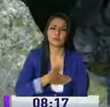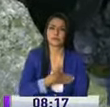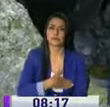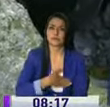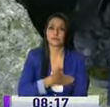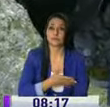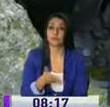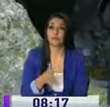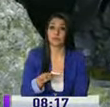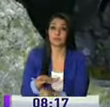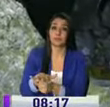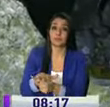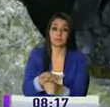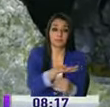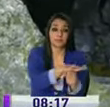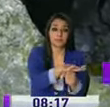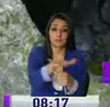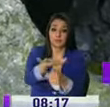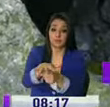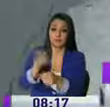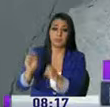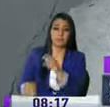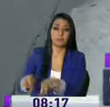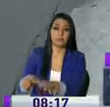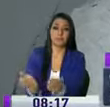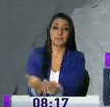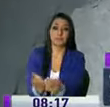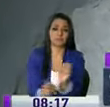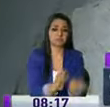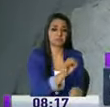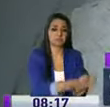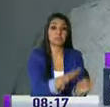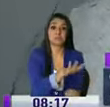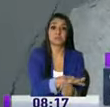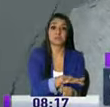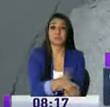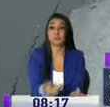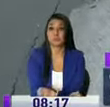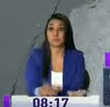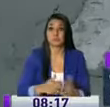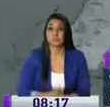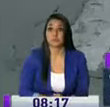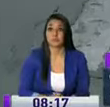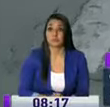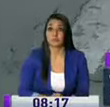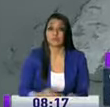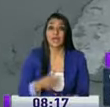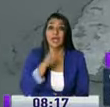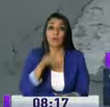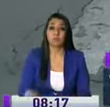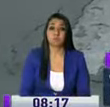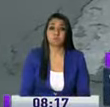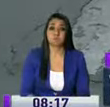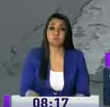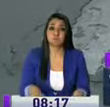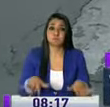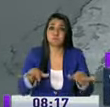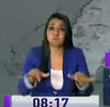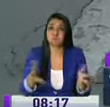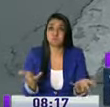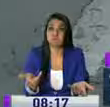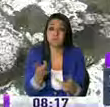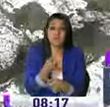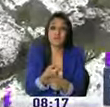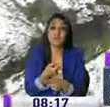la falta de tapas, las alcantarillas se llenan de basura de todo tipo y posteriormente se tapan por la cantidad de material en su interior.